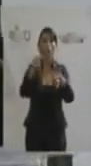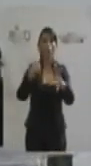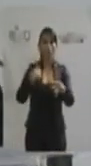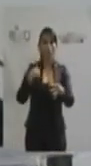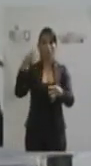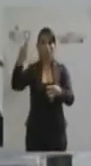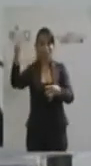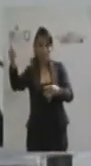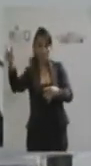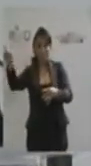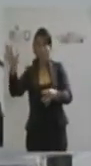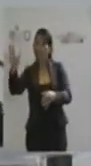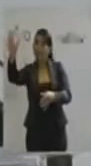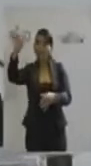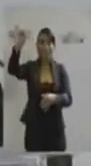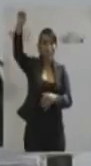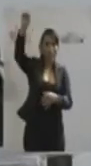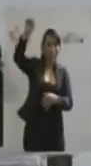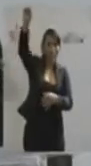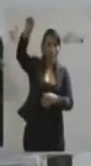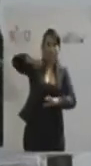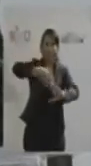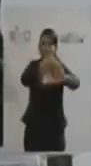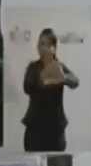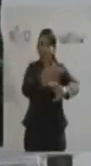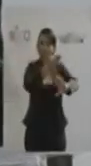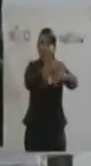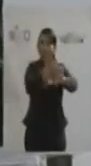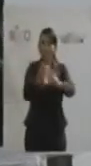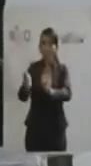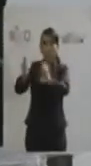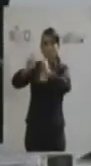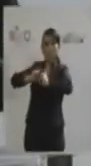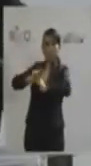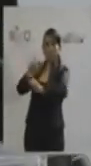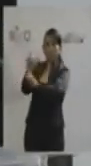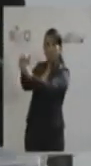porque la población que tenía a su cargo le iba a quedar en desprotección. Gracias.